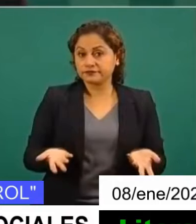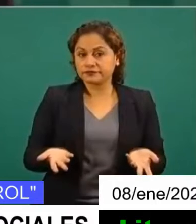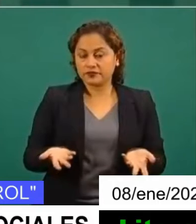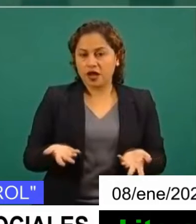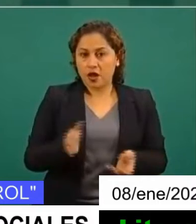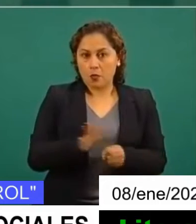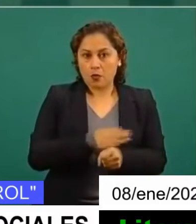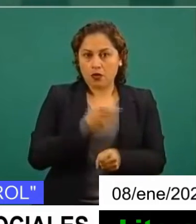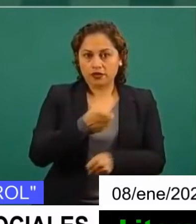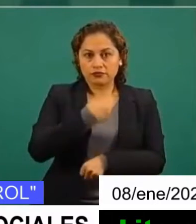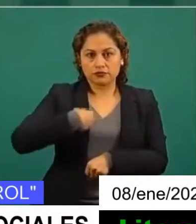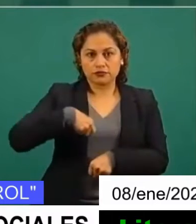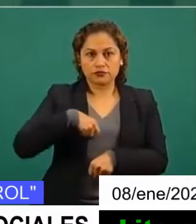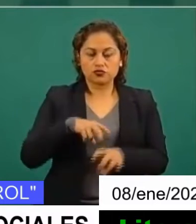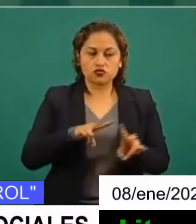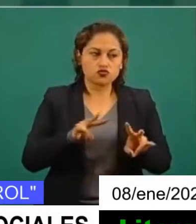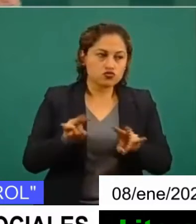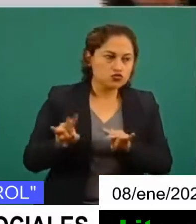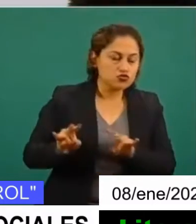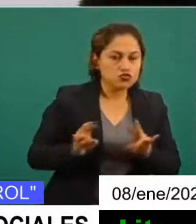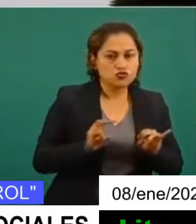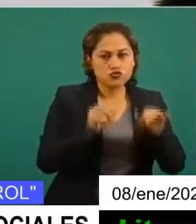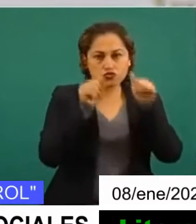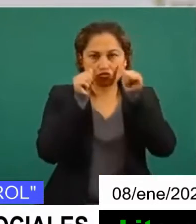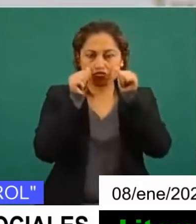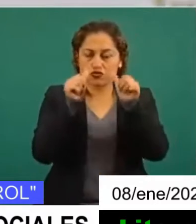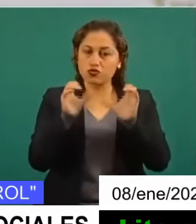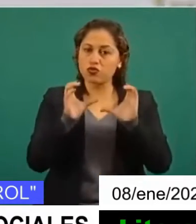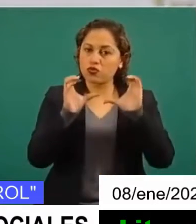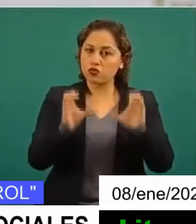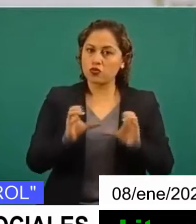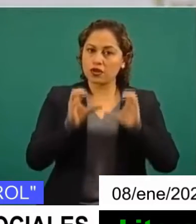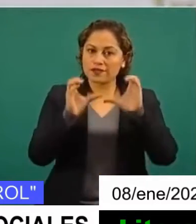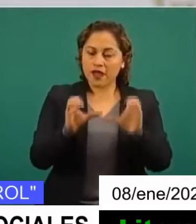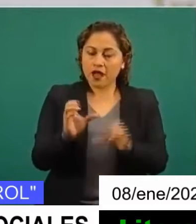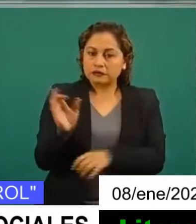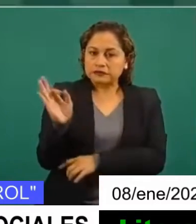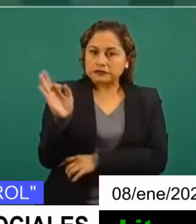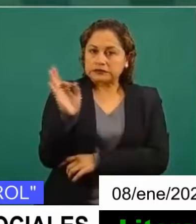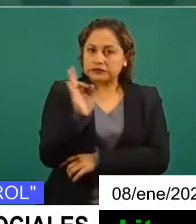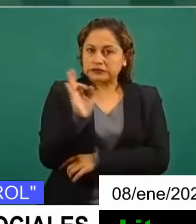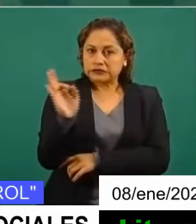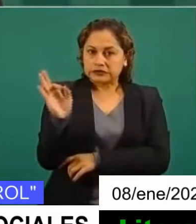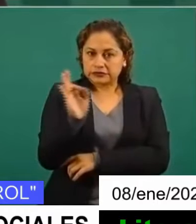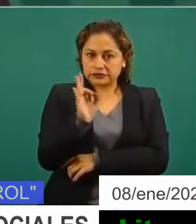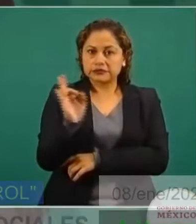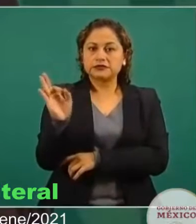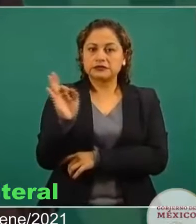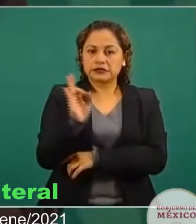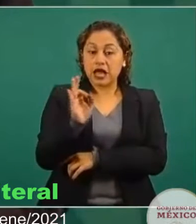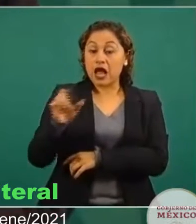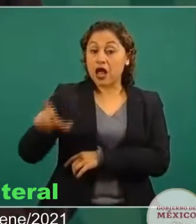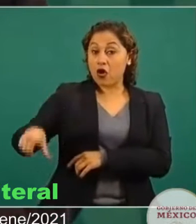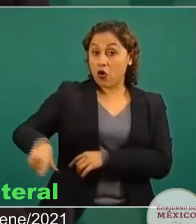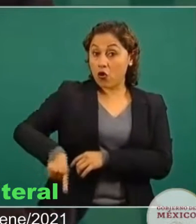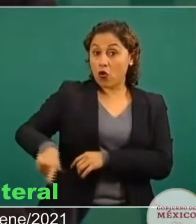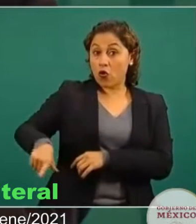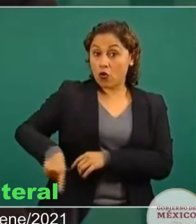creando un gobierno mundial